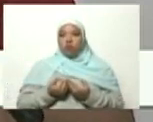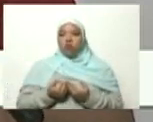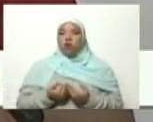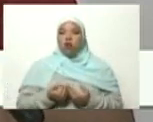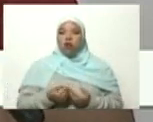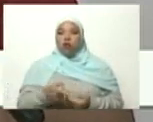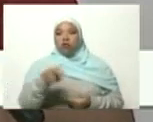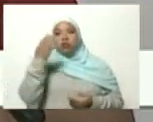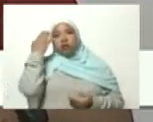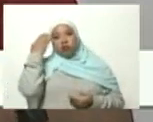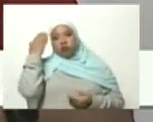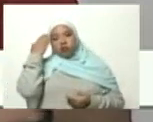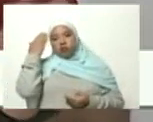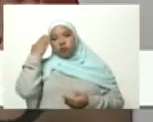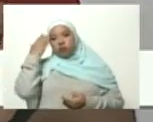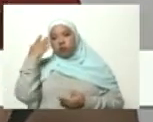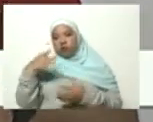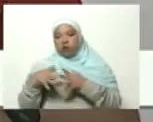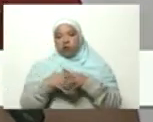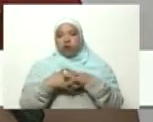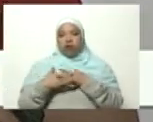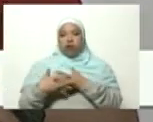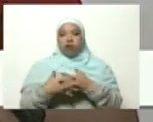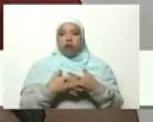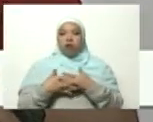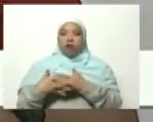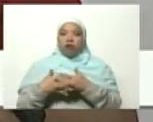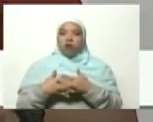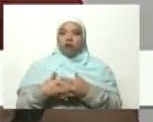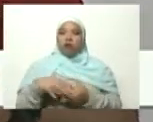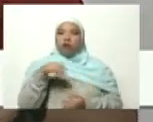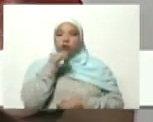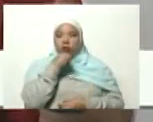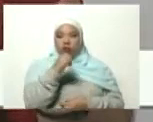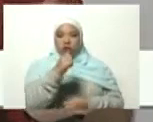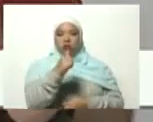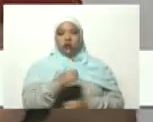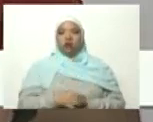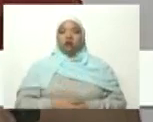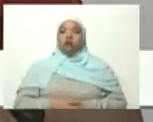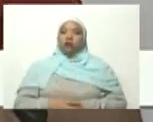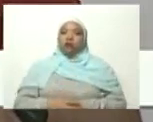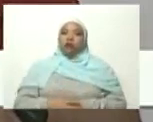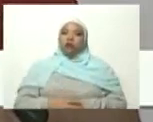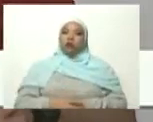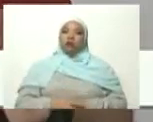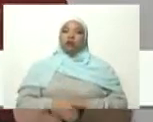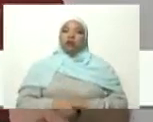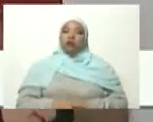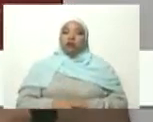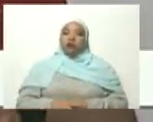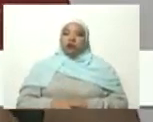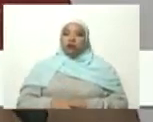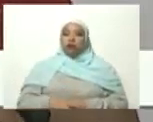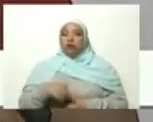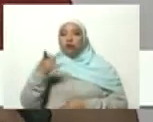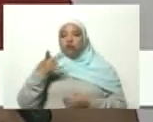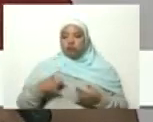que si aquí no hubiese imperialismo, esos grupos no existieran, porque todos seríamos felices, todos estaríamos